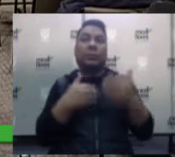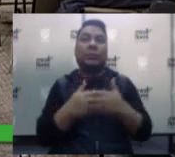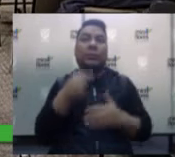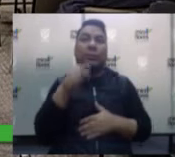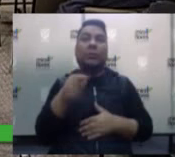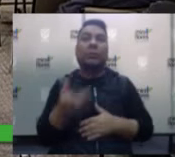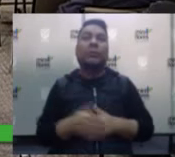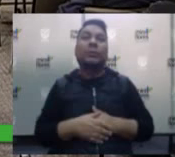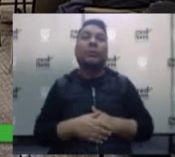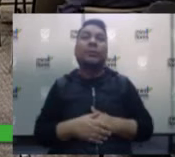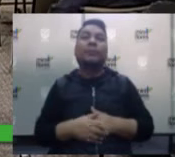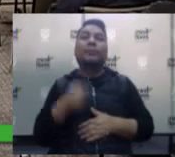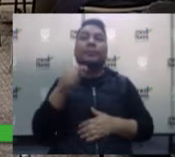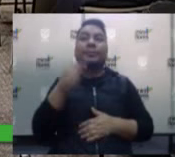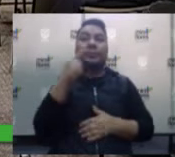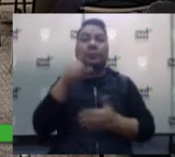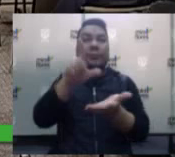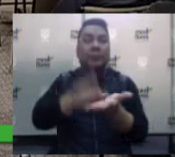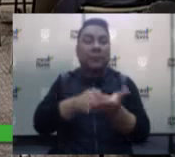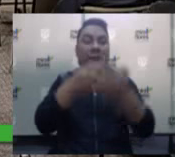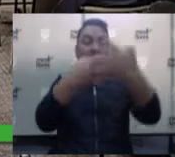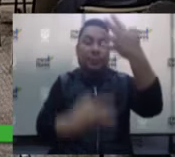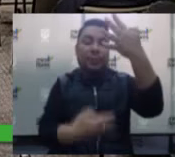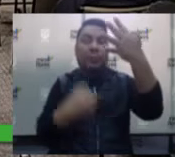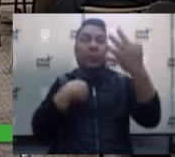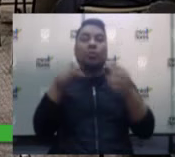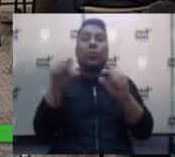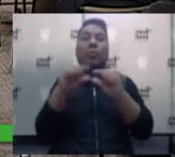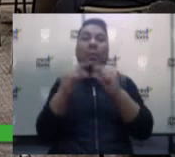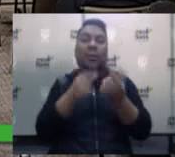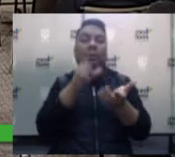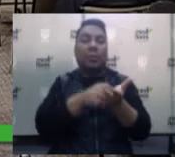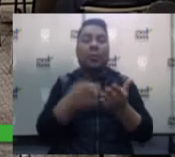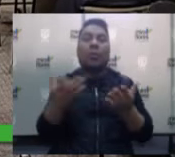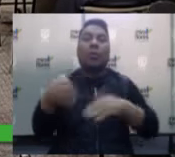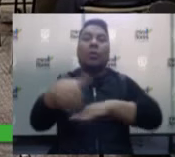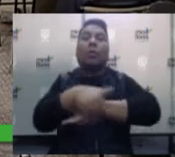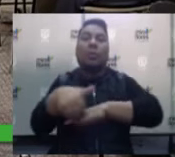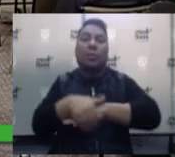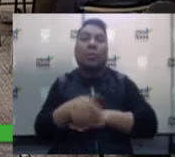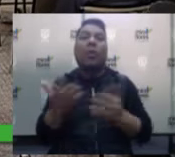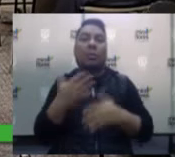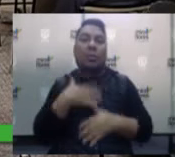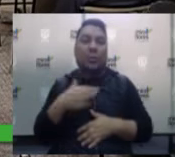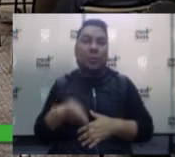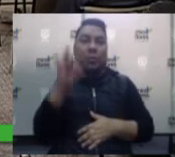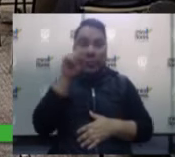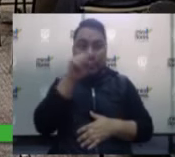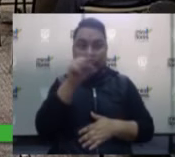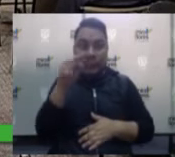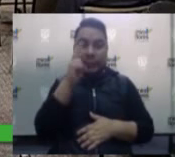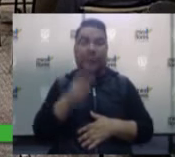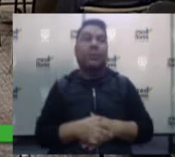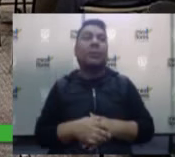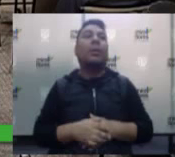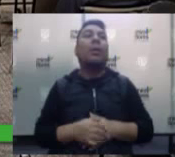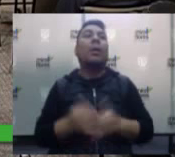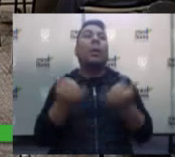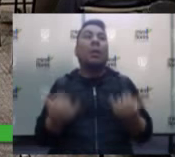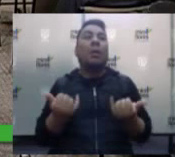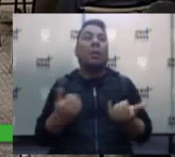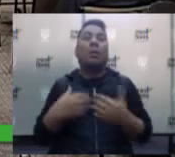como por dirección. Sí. Asimismo, también ahora al finalizar el presente acto, vamos a hacerles